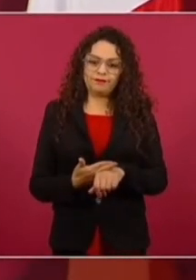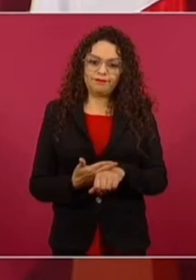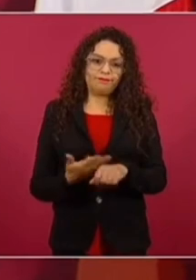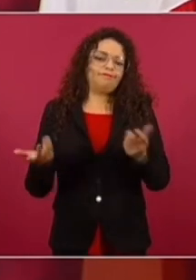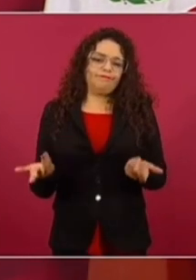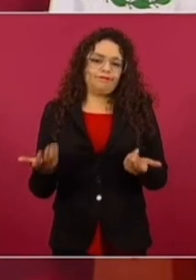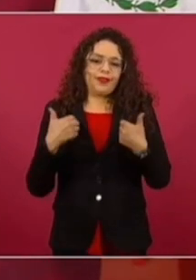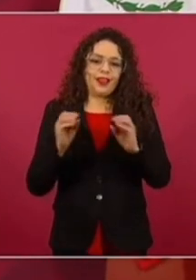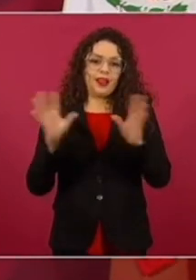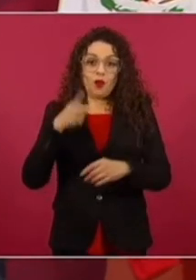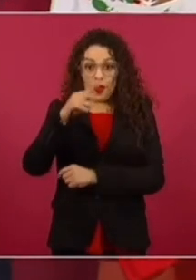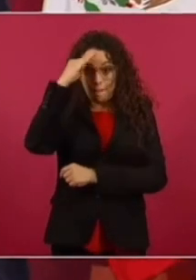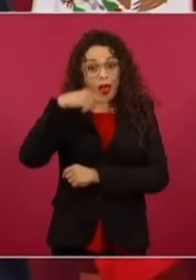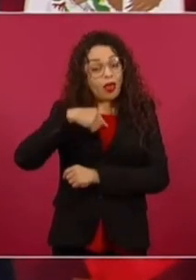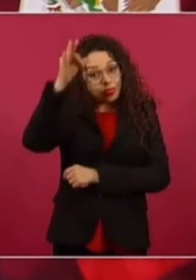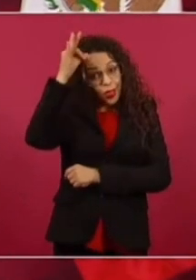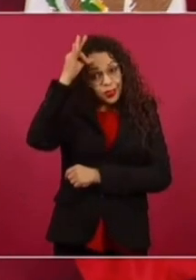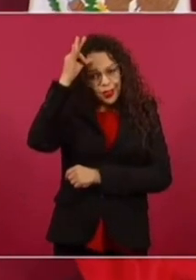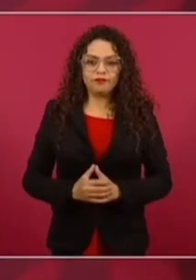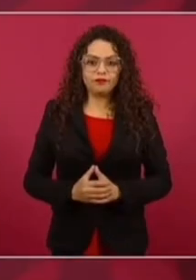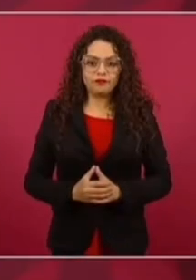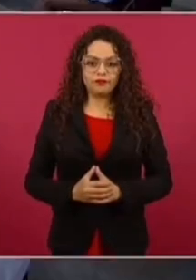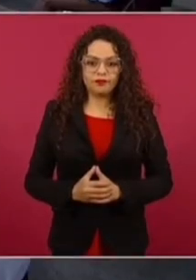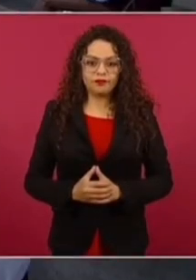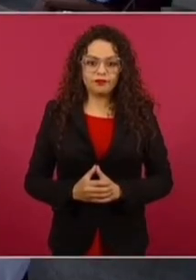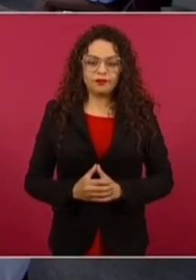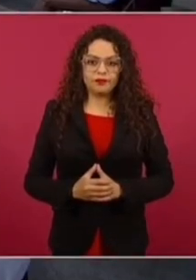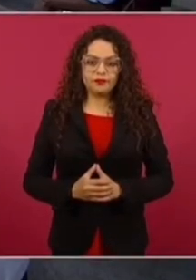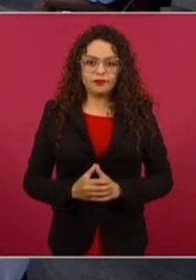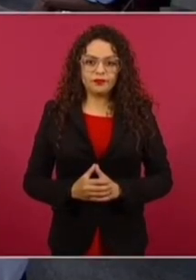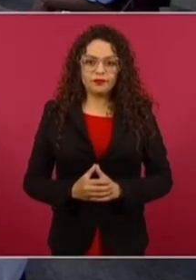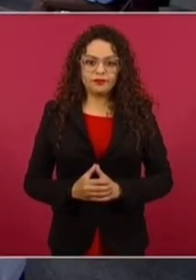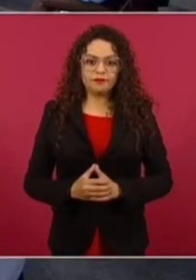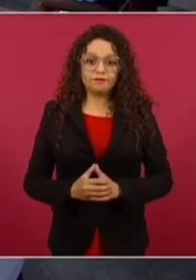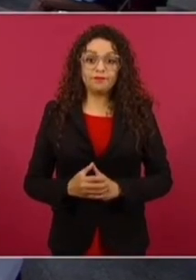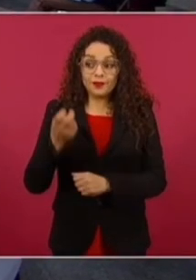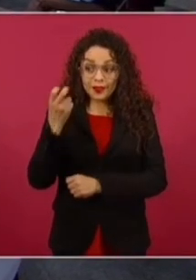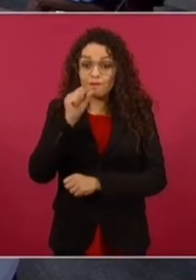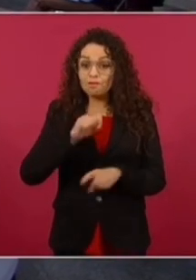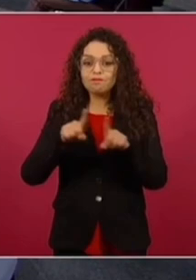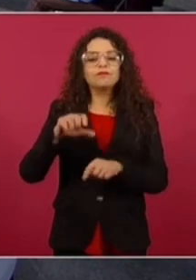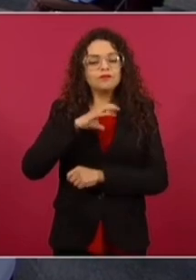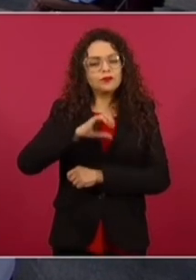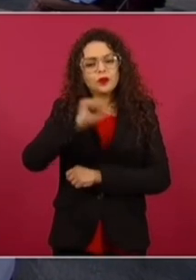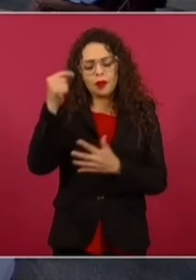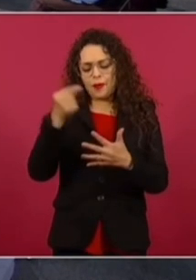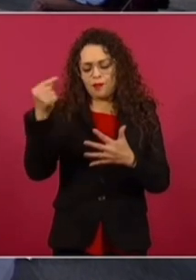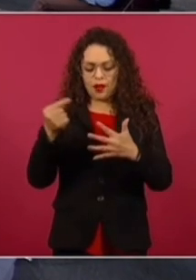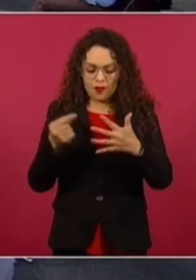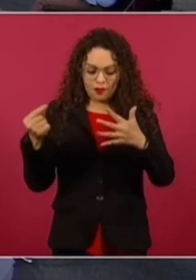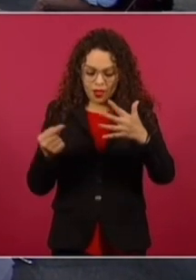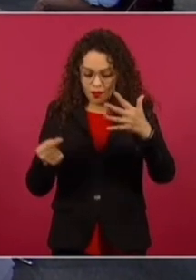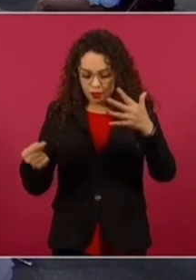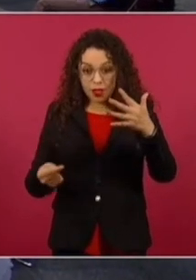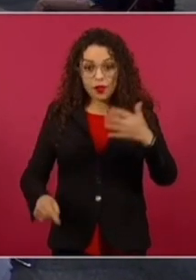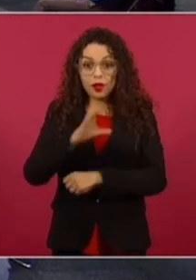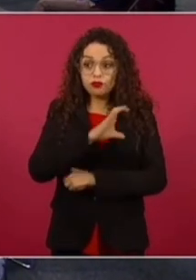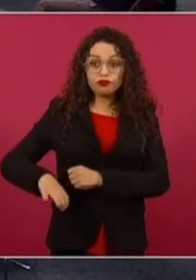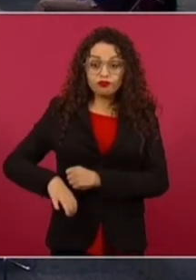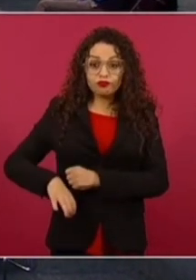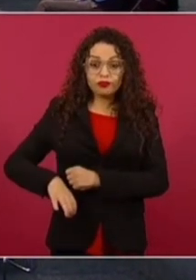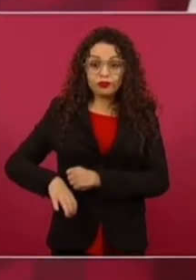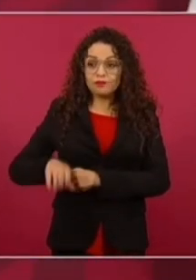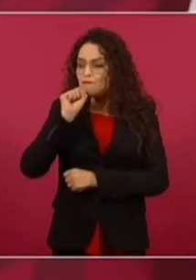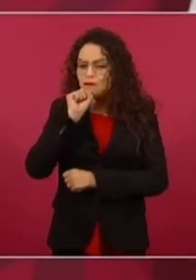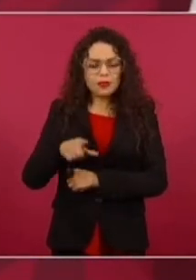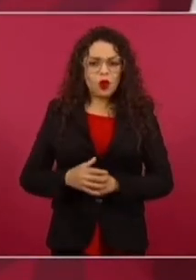nada más que pues yo ya no me estoy chupando el dedo, pero además tengo principios. Y así otros candidatos, que incluso no tienen